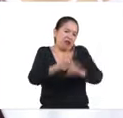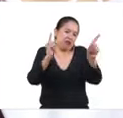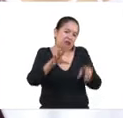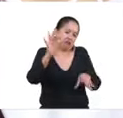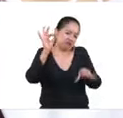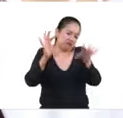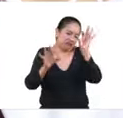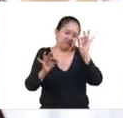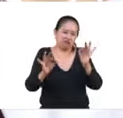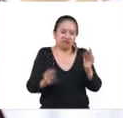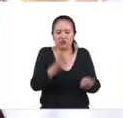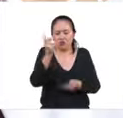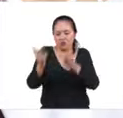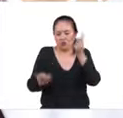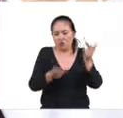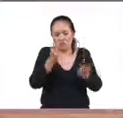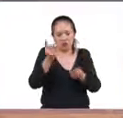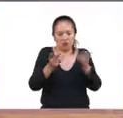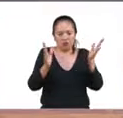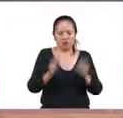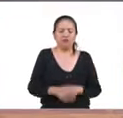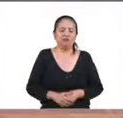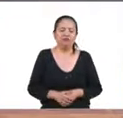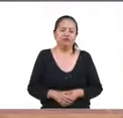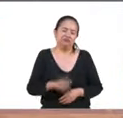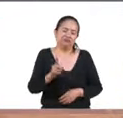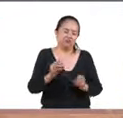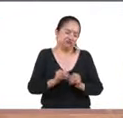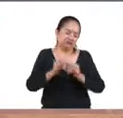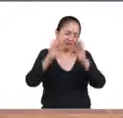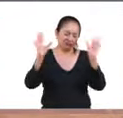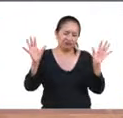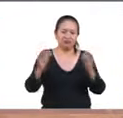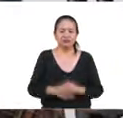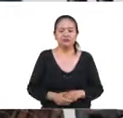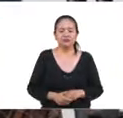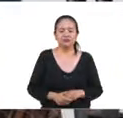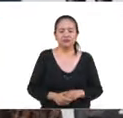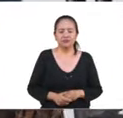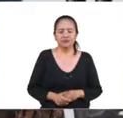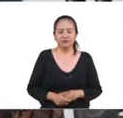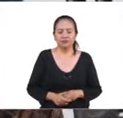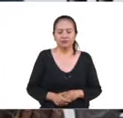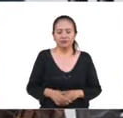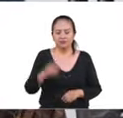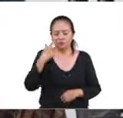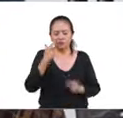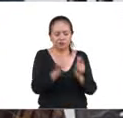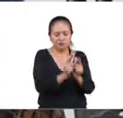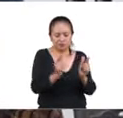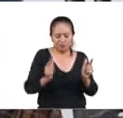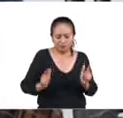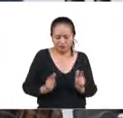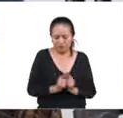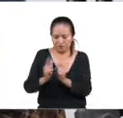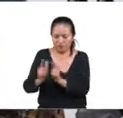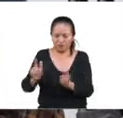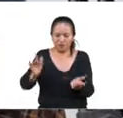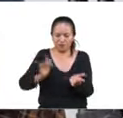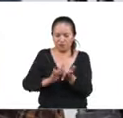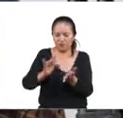aleatoria. Eso está totalmente claro. Doctora, estos grupos de apoyo que ha tenido constantemente en